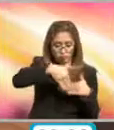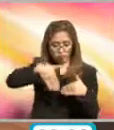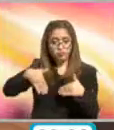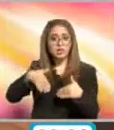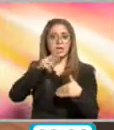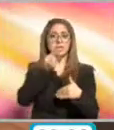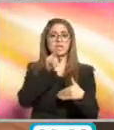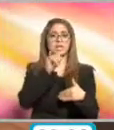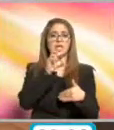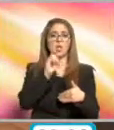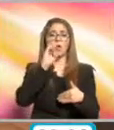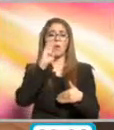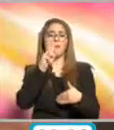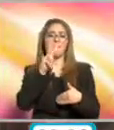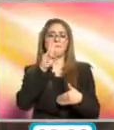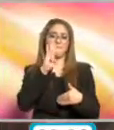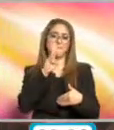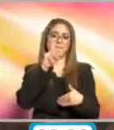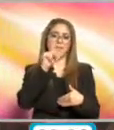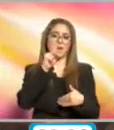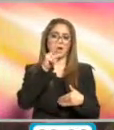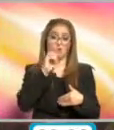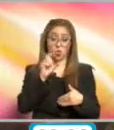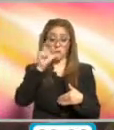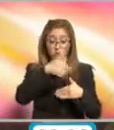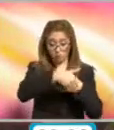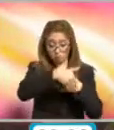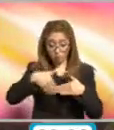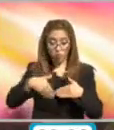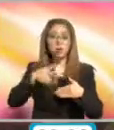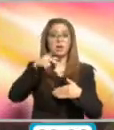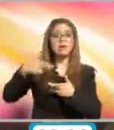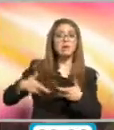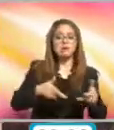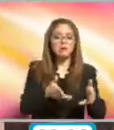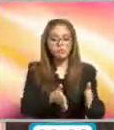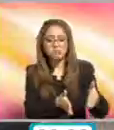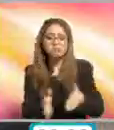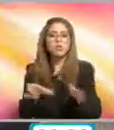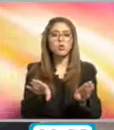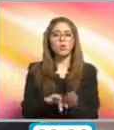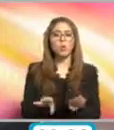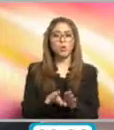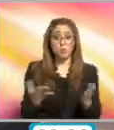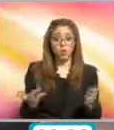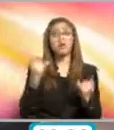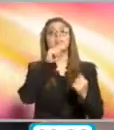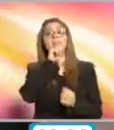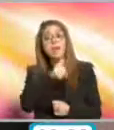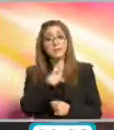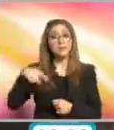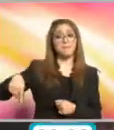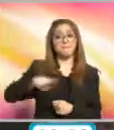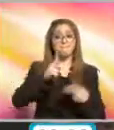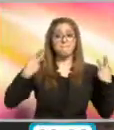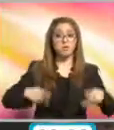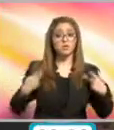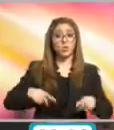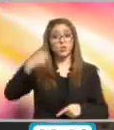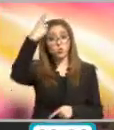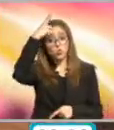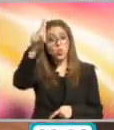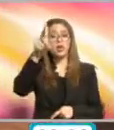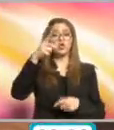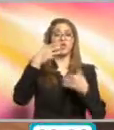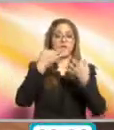el cauce de este importante río. Además los terratenientes, pues ¿cuál es su postura, los dueños de los terrenos que están en la frontera? Sí,